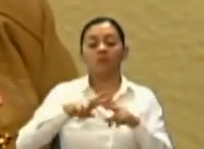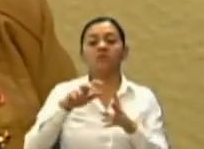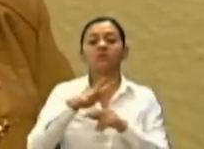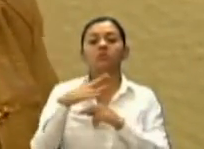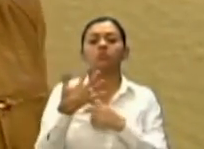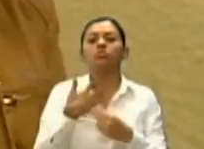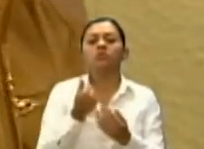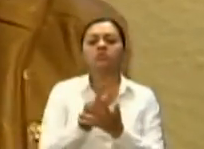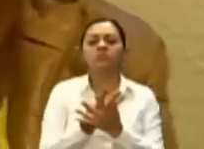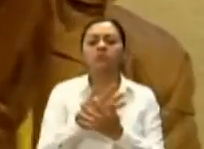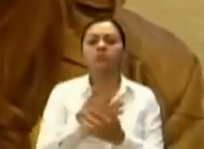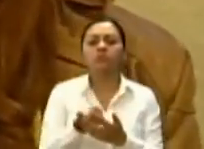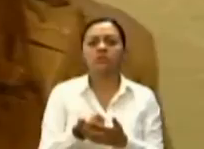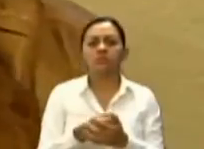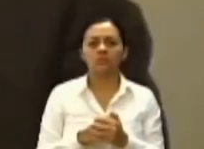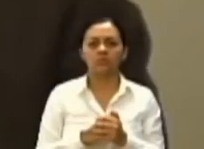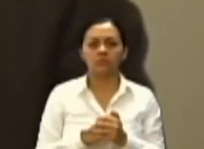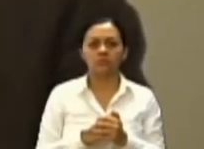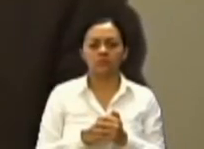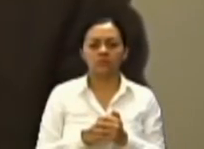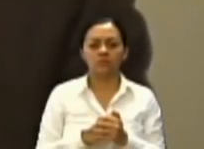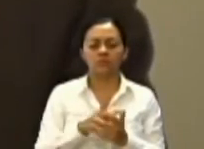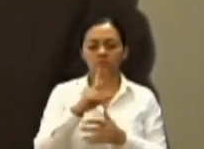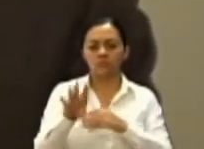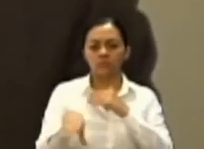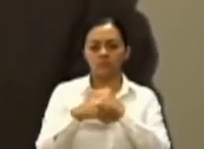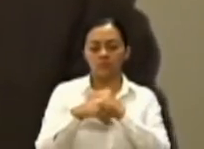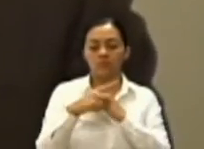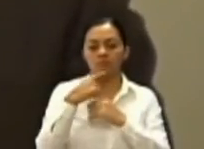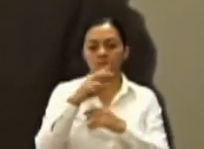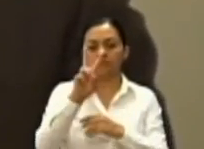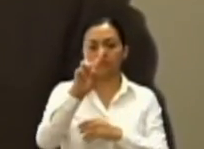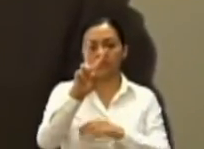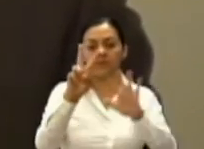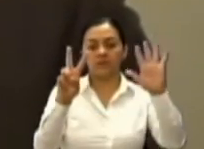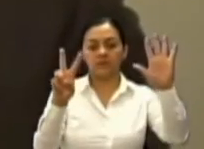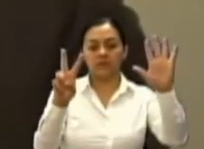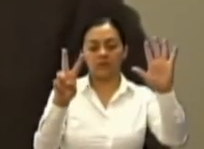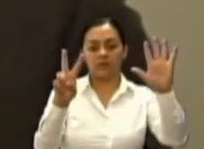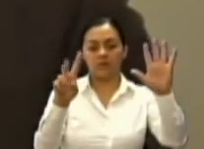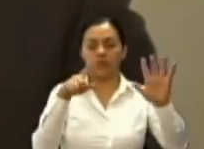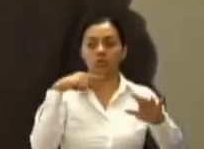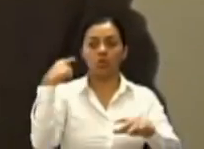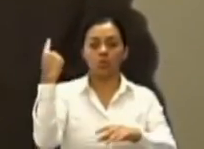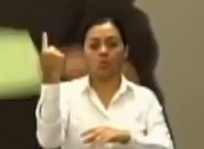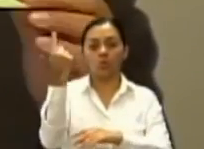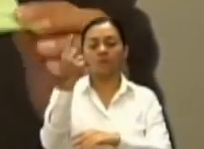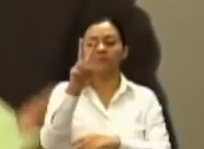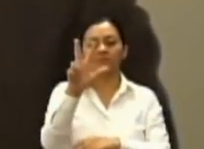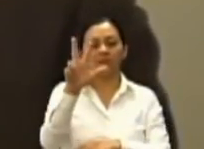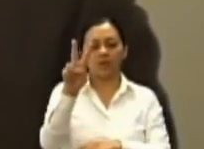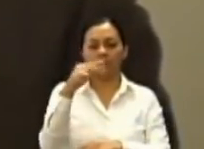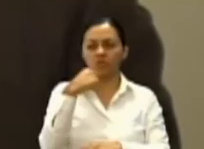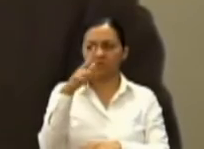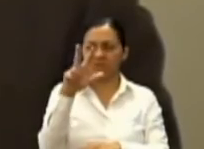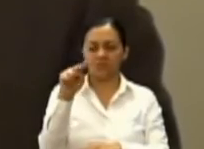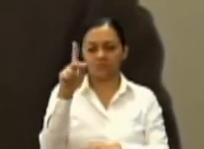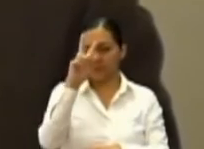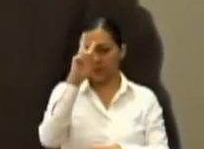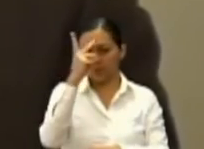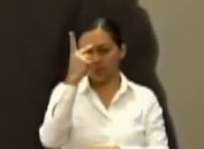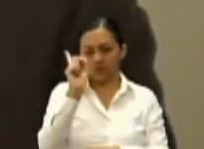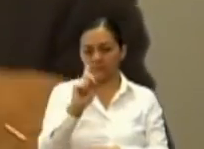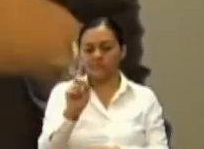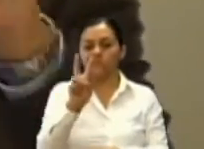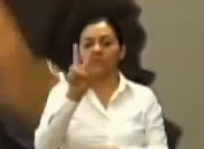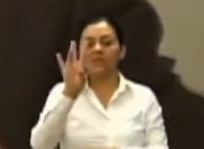detenidos a una precisión son 27 instituciones educativas emblemáticas y de 32 me parece que están en remodelación